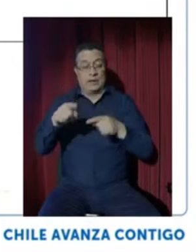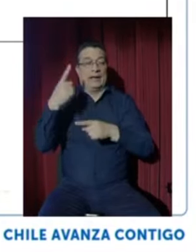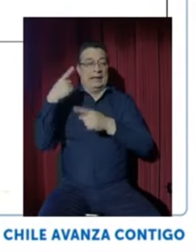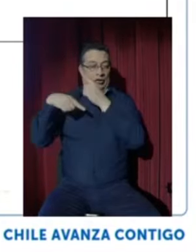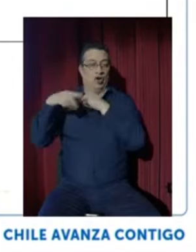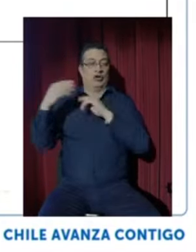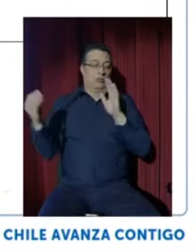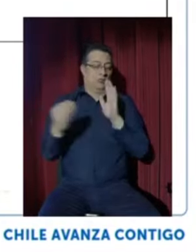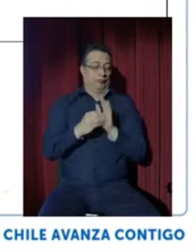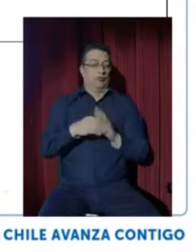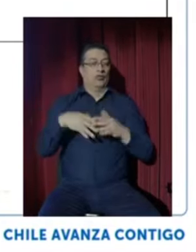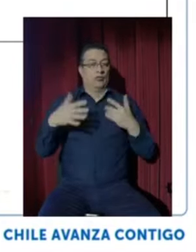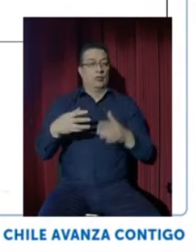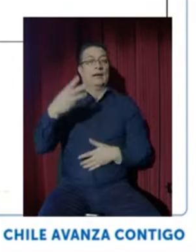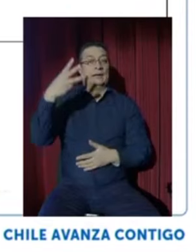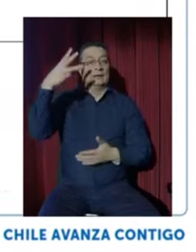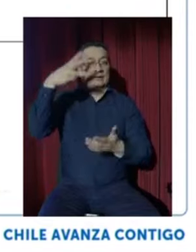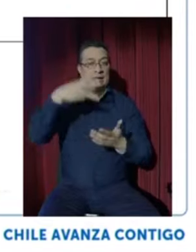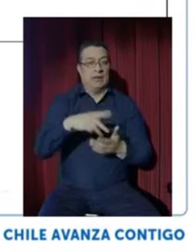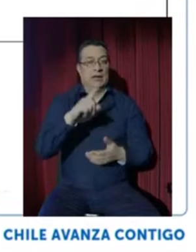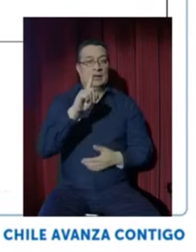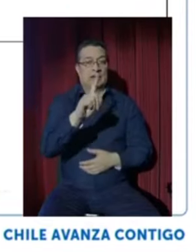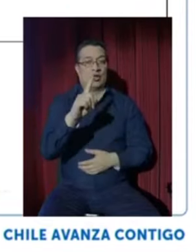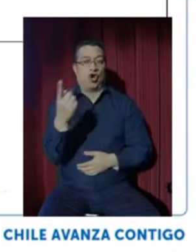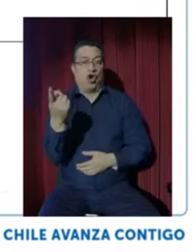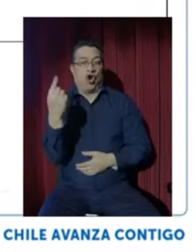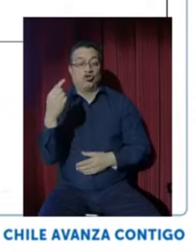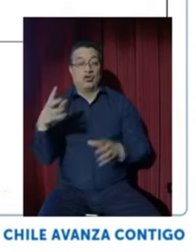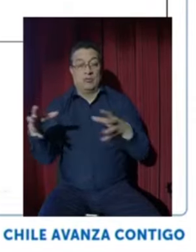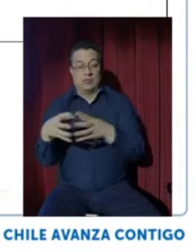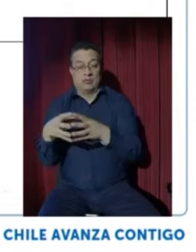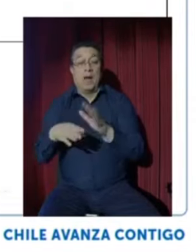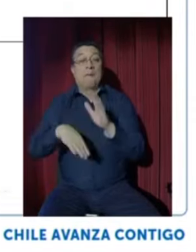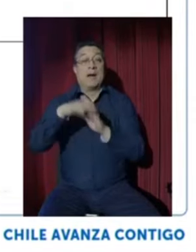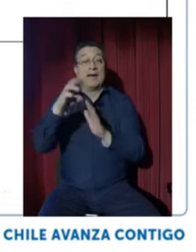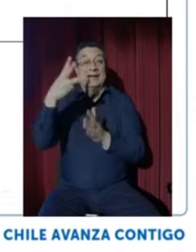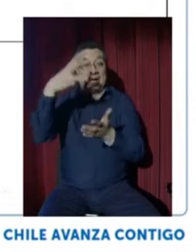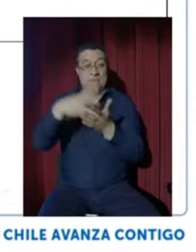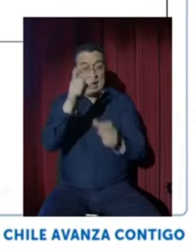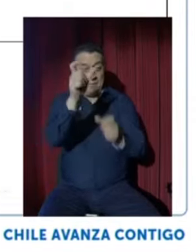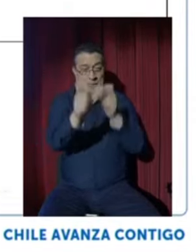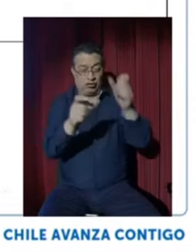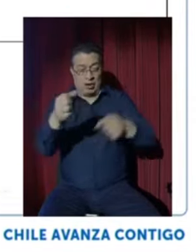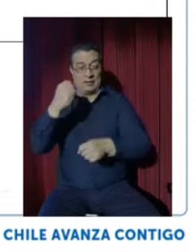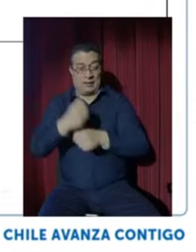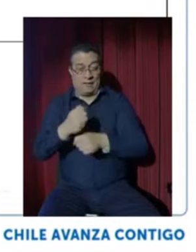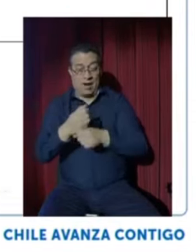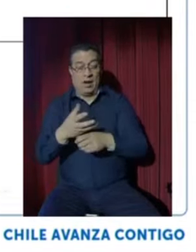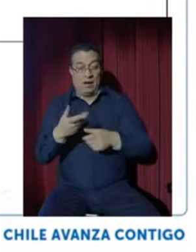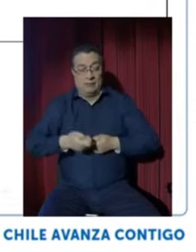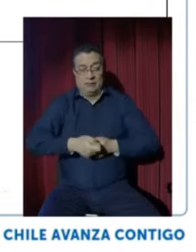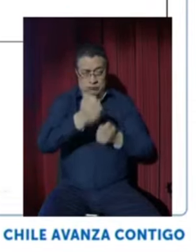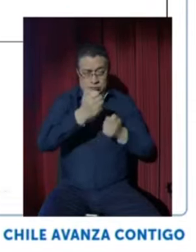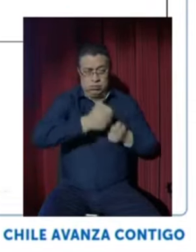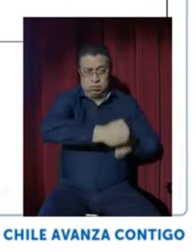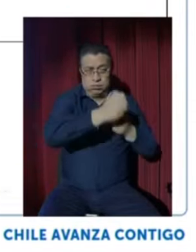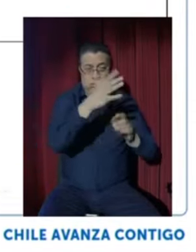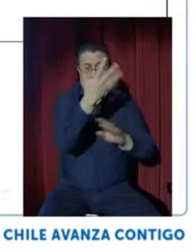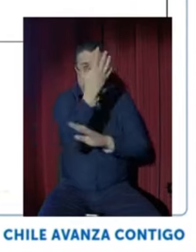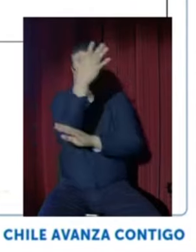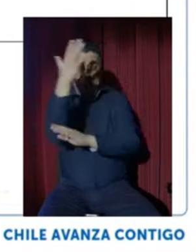histórico 3000 111 brigadas más de 3000 brigadistas que estuvieron bajo